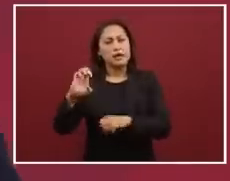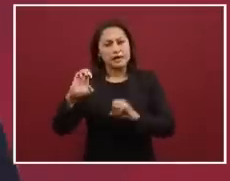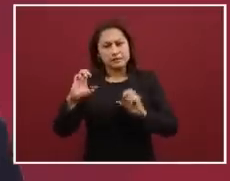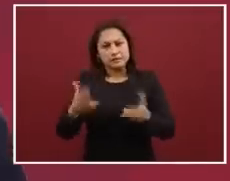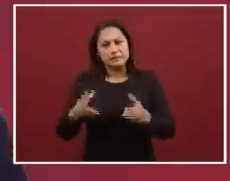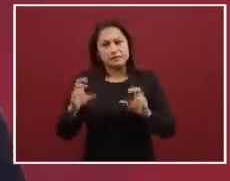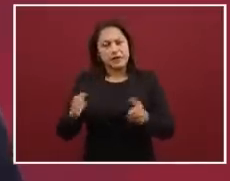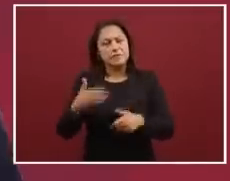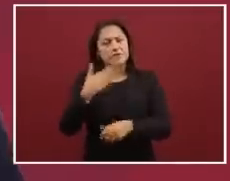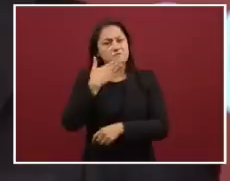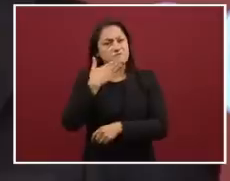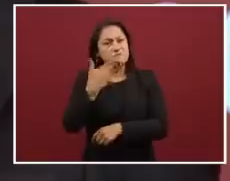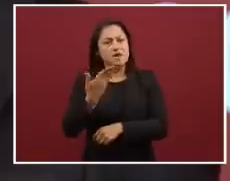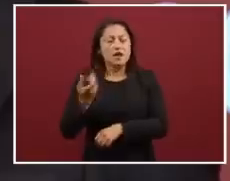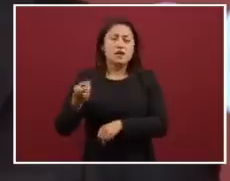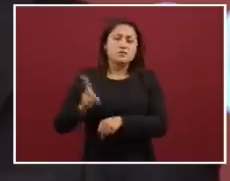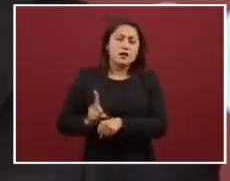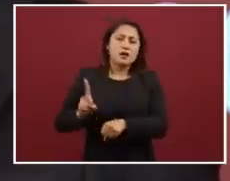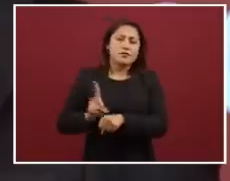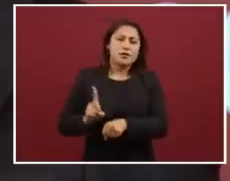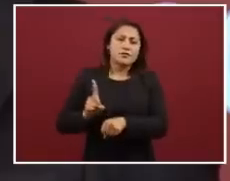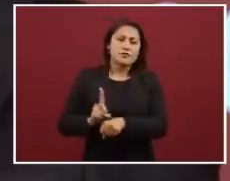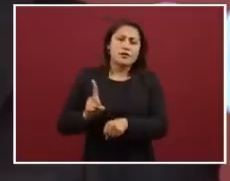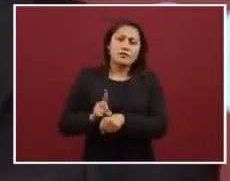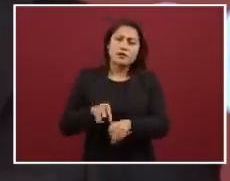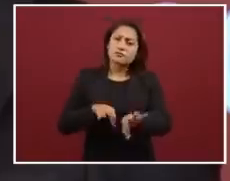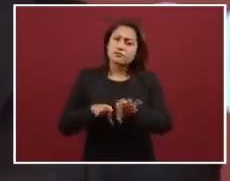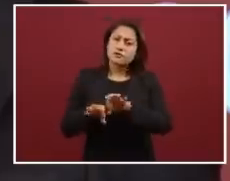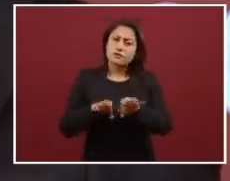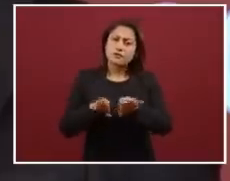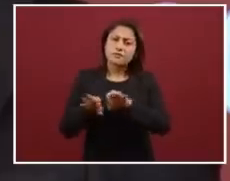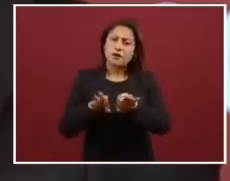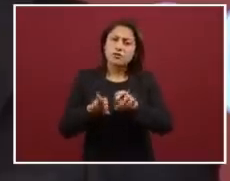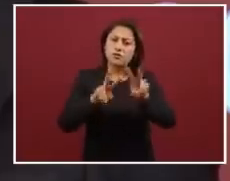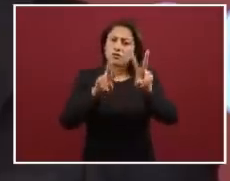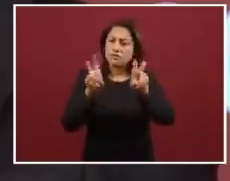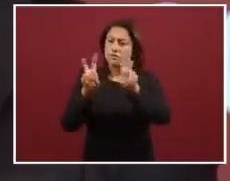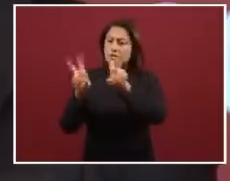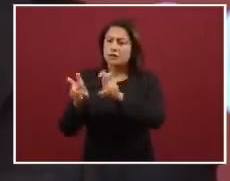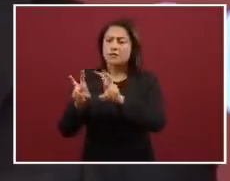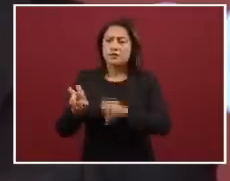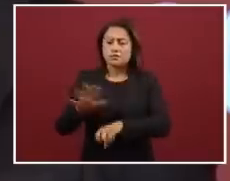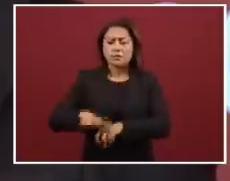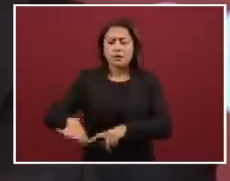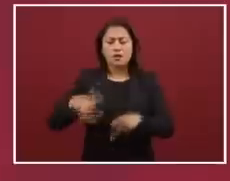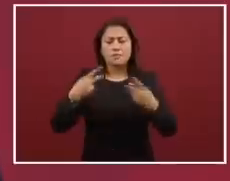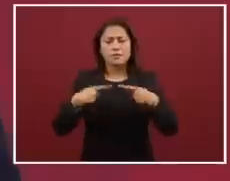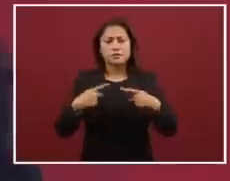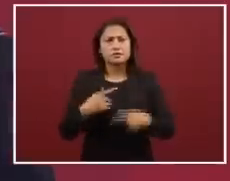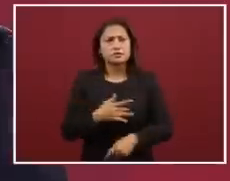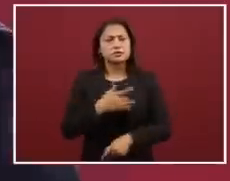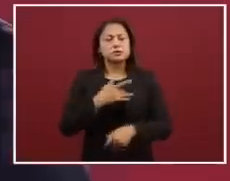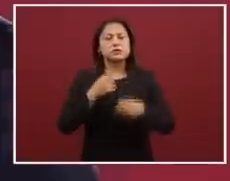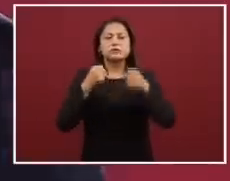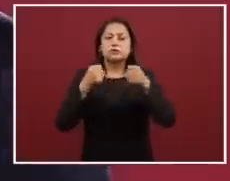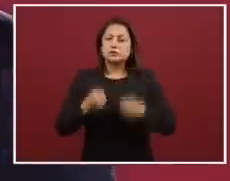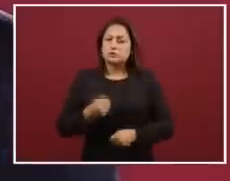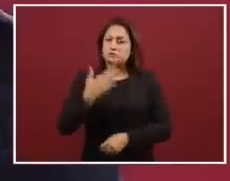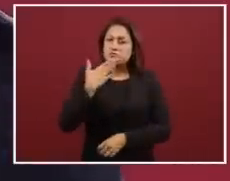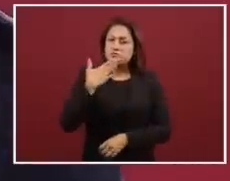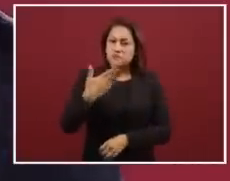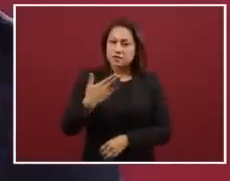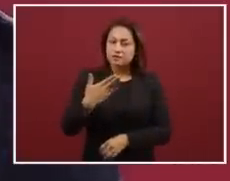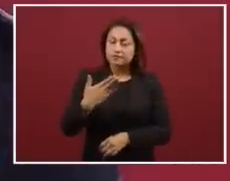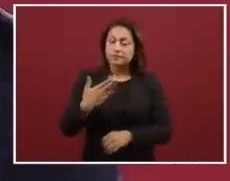los días en todas las materias para proporcionar seguridad a la población. Y el Instituto Nacional